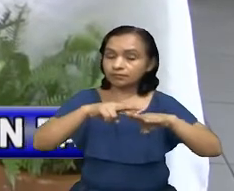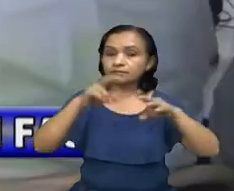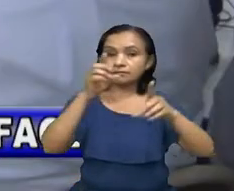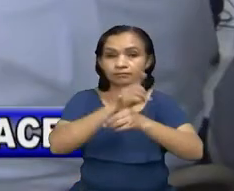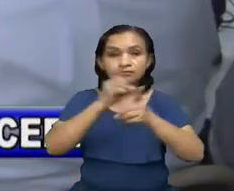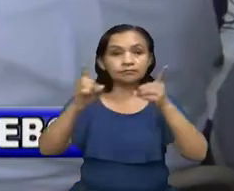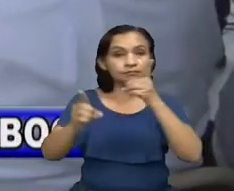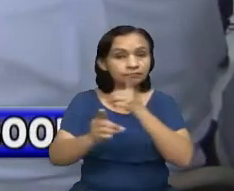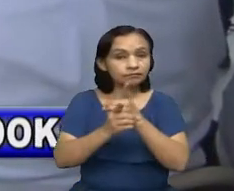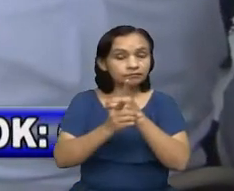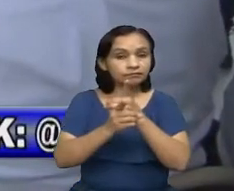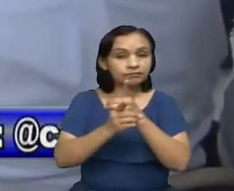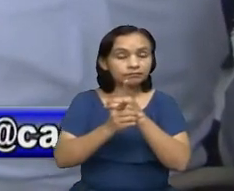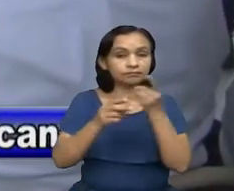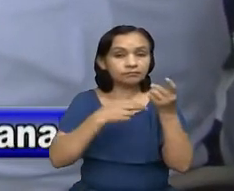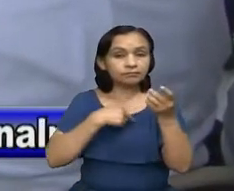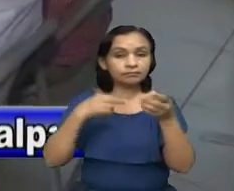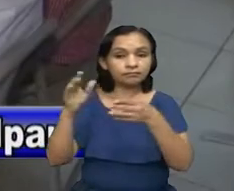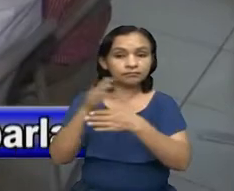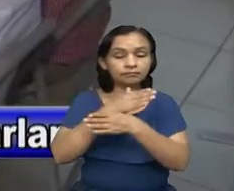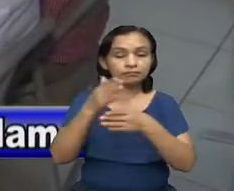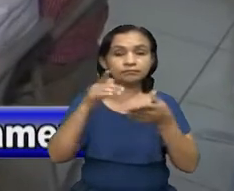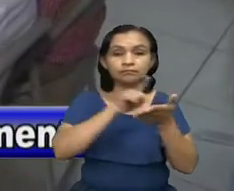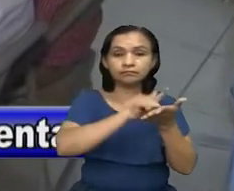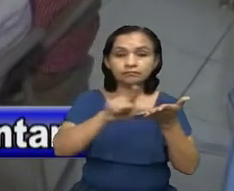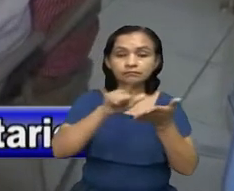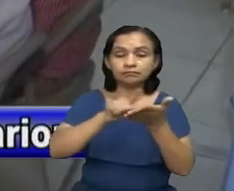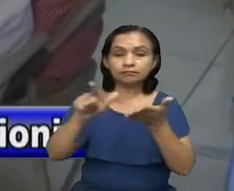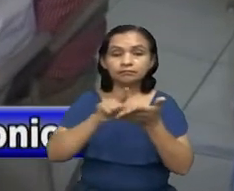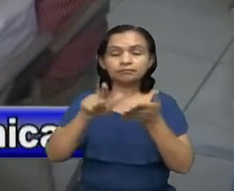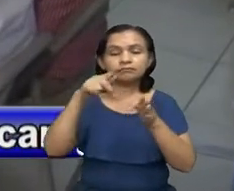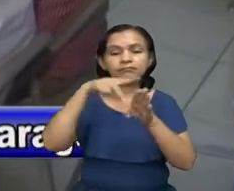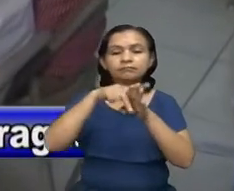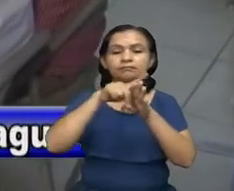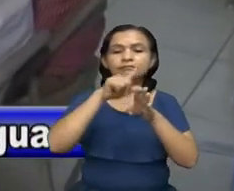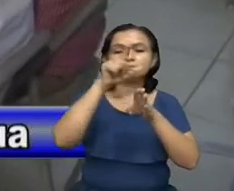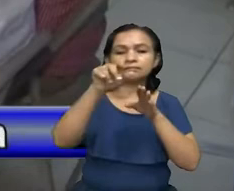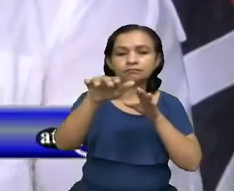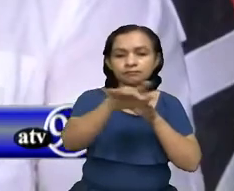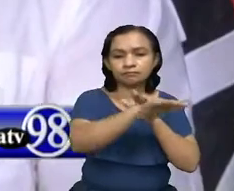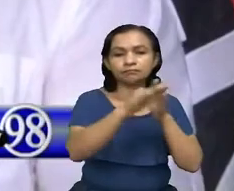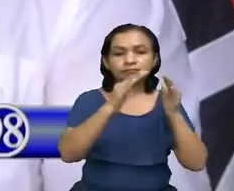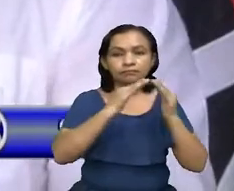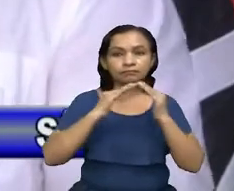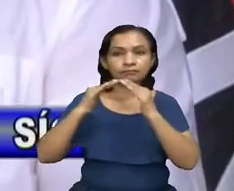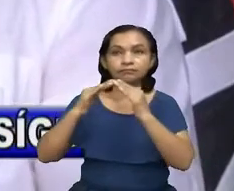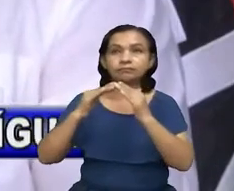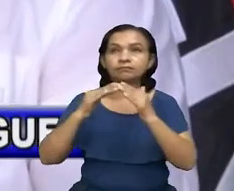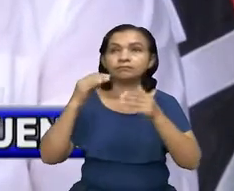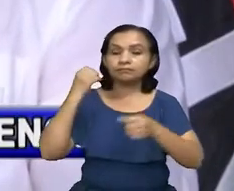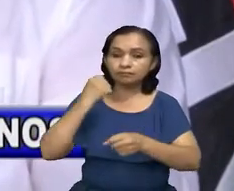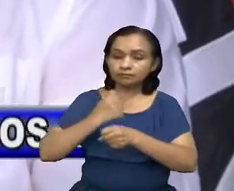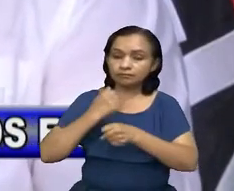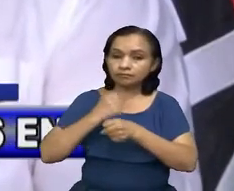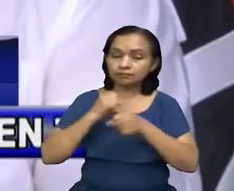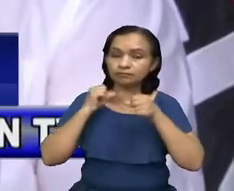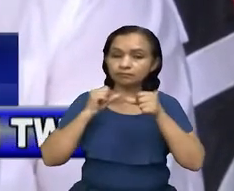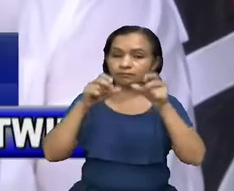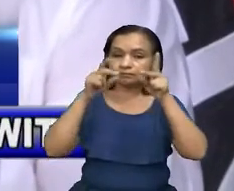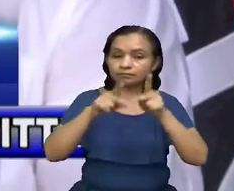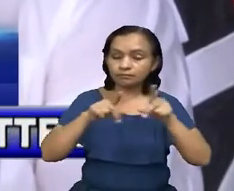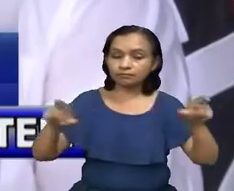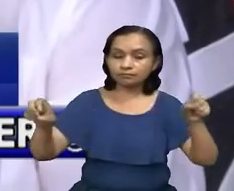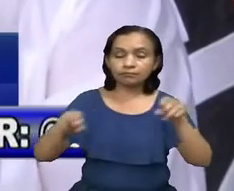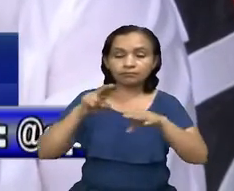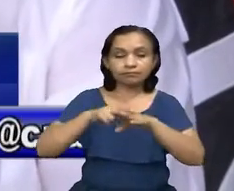obligatoria para el diseño de sistemas de saneamiento en el medio rural y periurbano. Venimos trabajando bajo nuestro Plan Nacional de